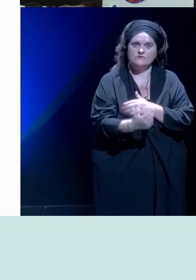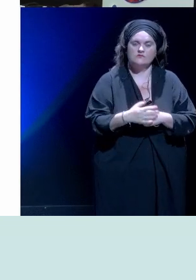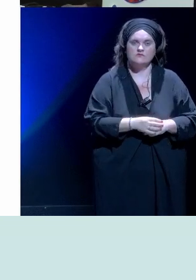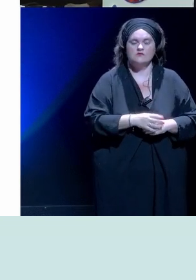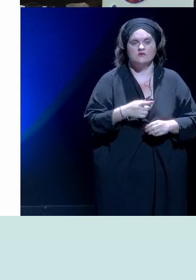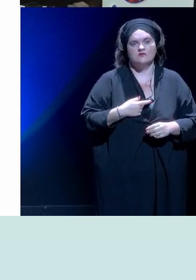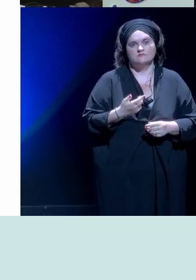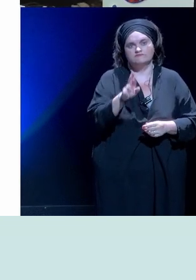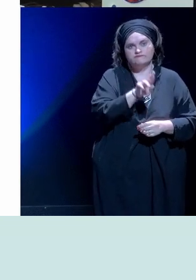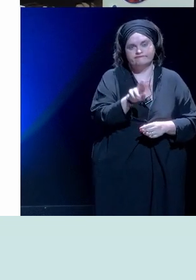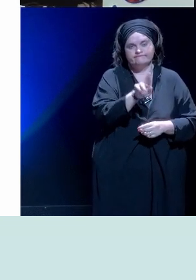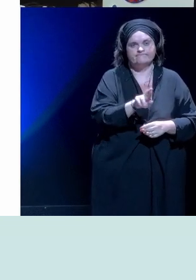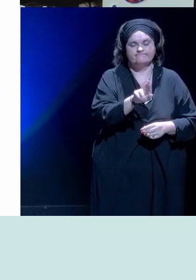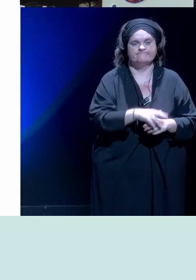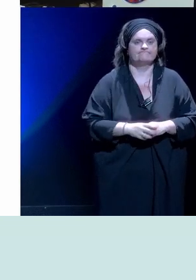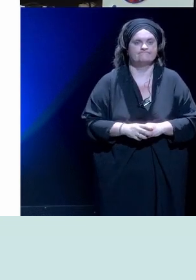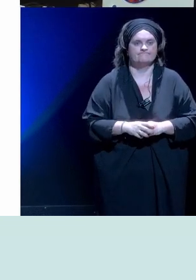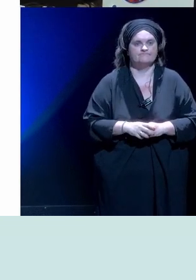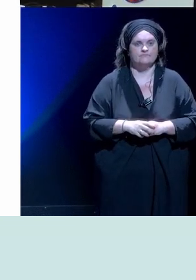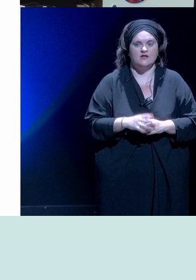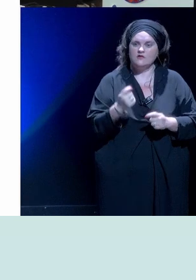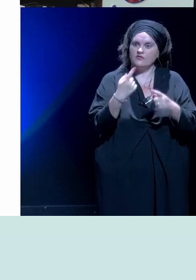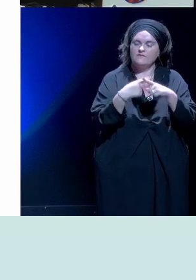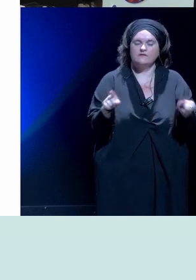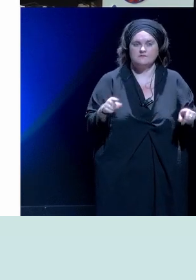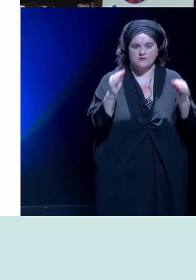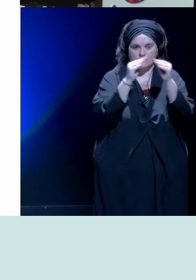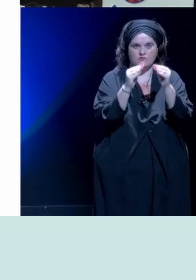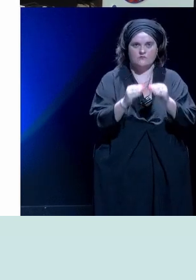pesar de ser diferentes, estos vínculos también tienen puntos en común.